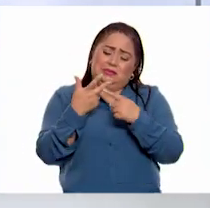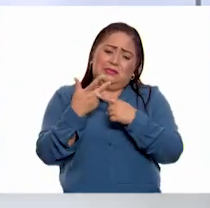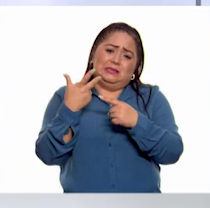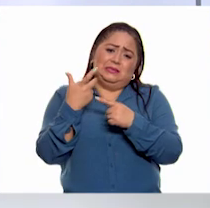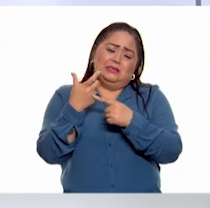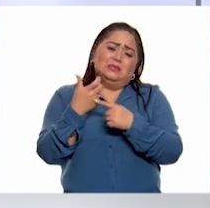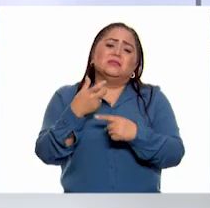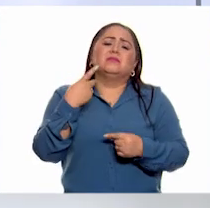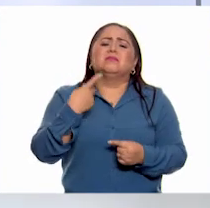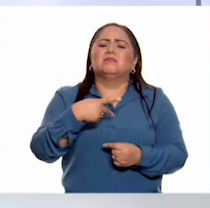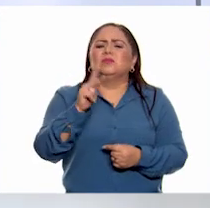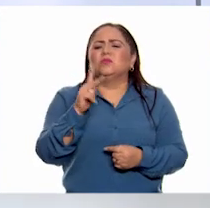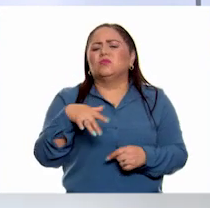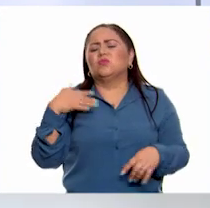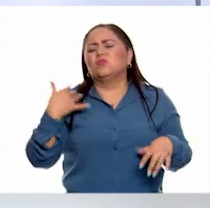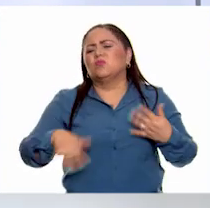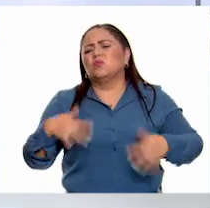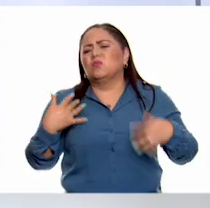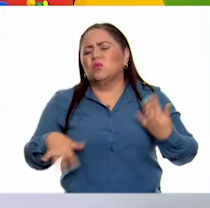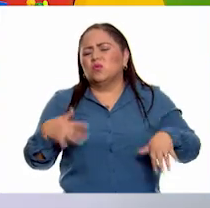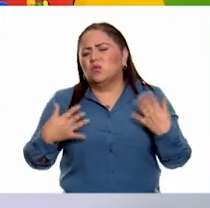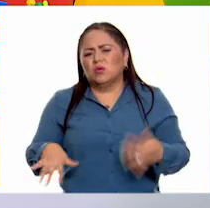aparte de todo, ¡ay, me duele!